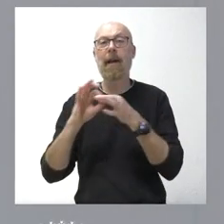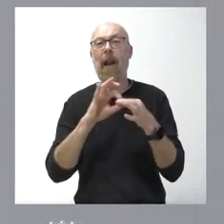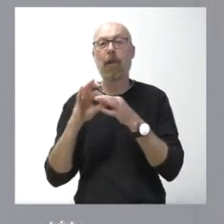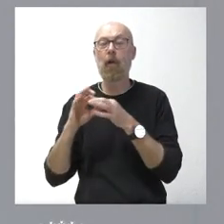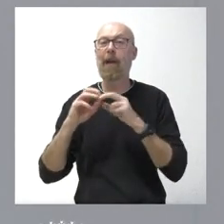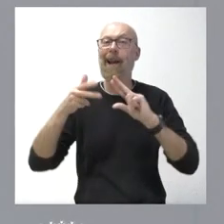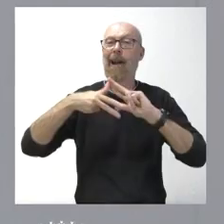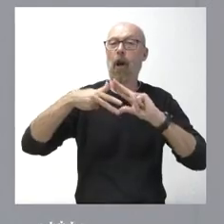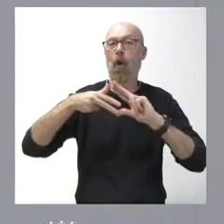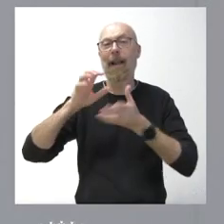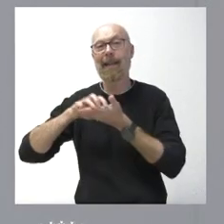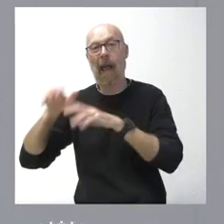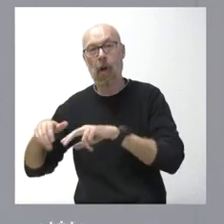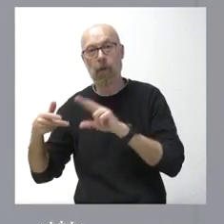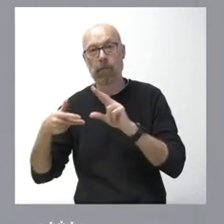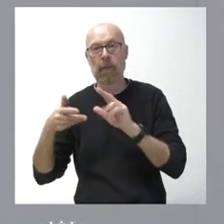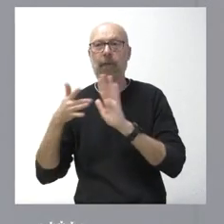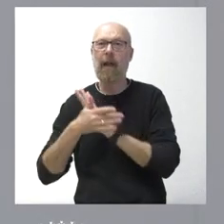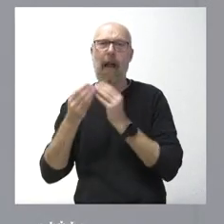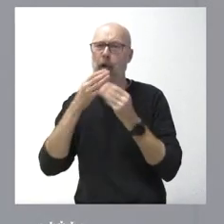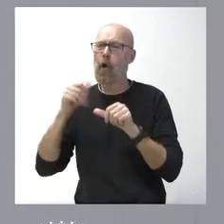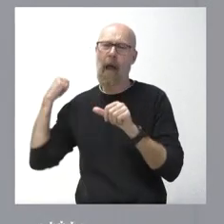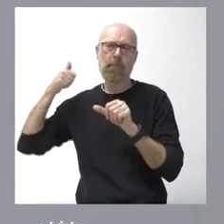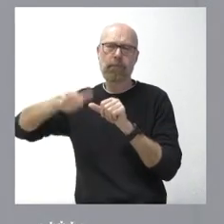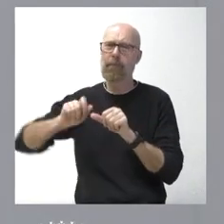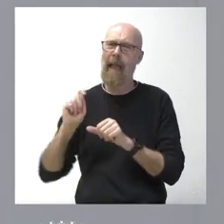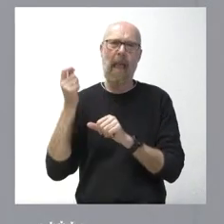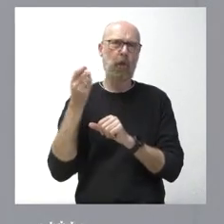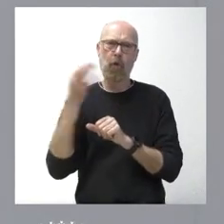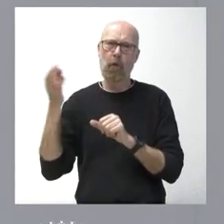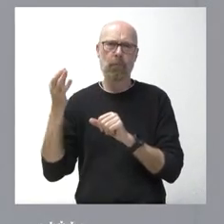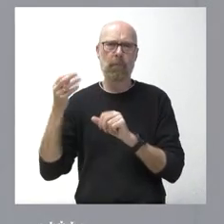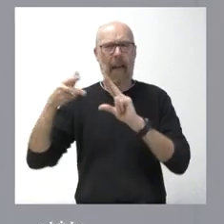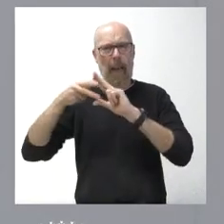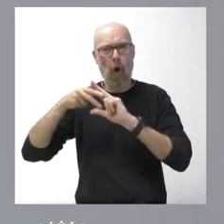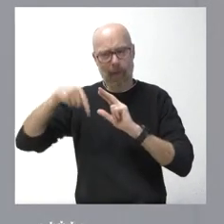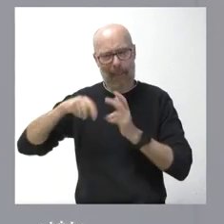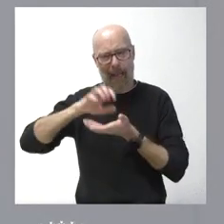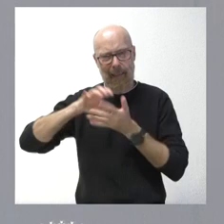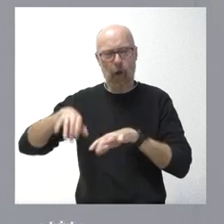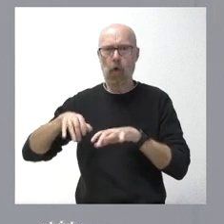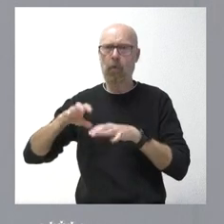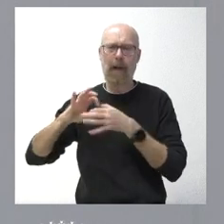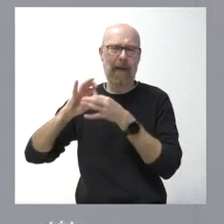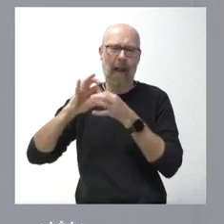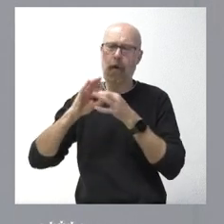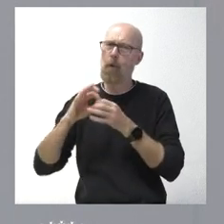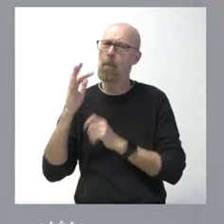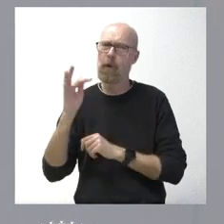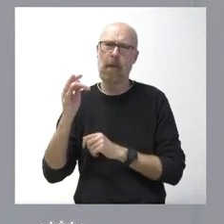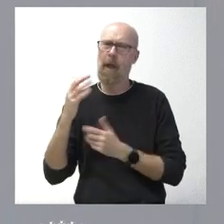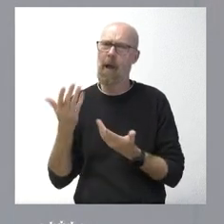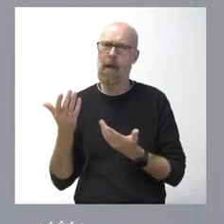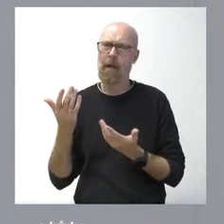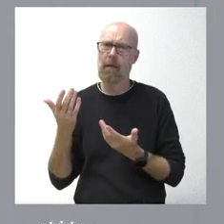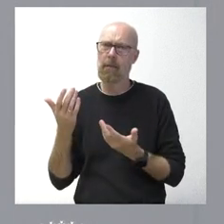Castilla y león consideramos que es la historia de un éxito ha sido muy bueno para Castilla y león la relación con Renault y ha sido